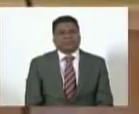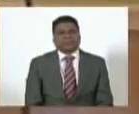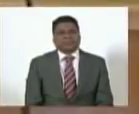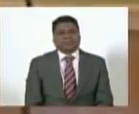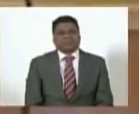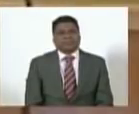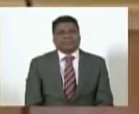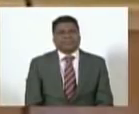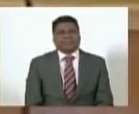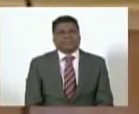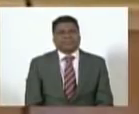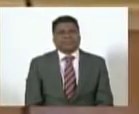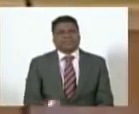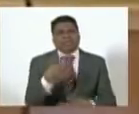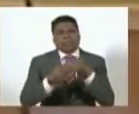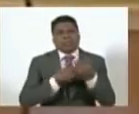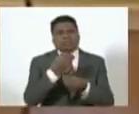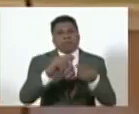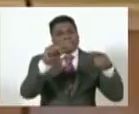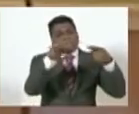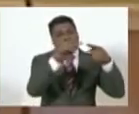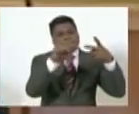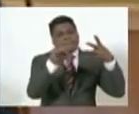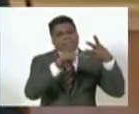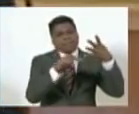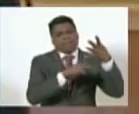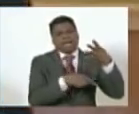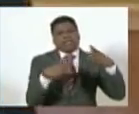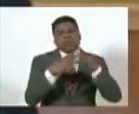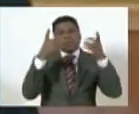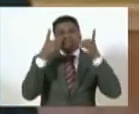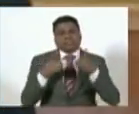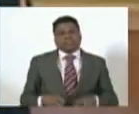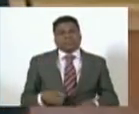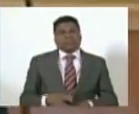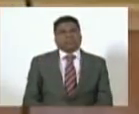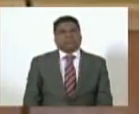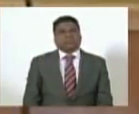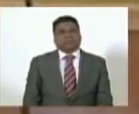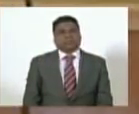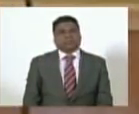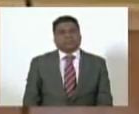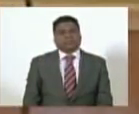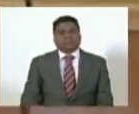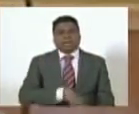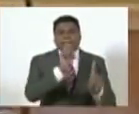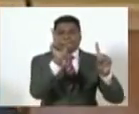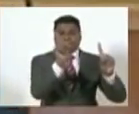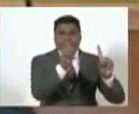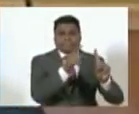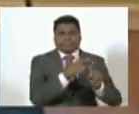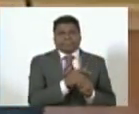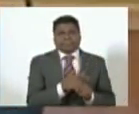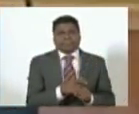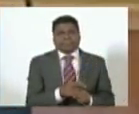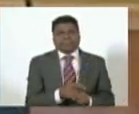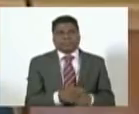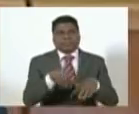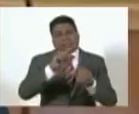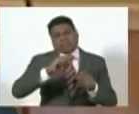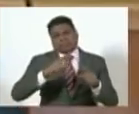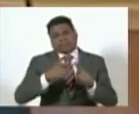Pongamos en acción este conjunto de decisiones, de medidas. En primer lugar, vamos a la